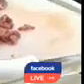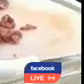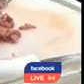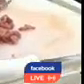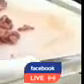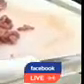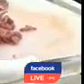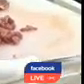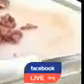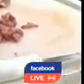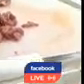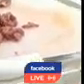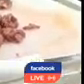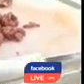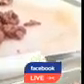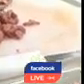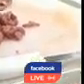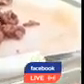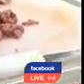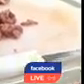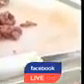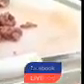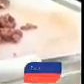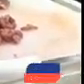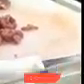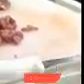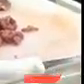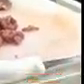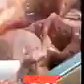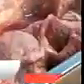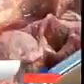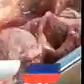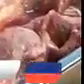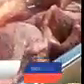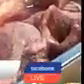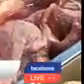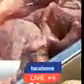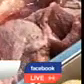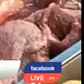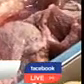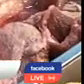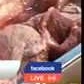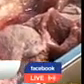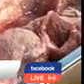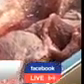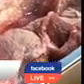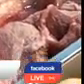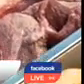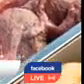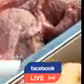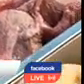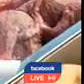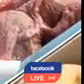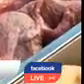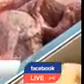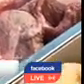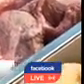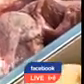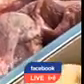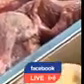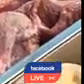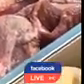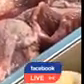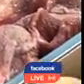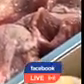Muchos salvadoreños ya no tienen carne de res y pollo en su dieta debido al alto costo de la canasta básica. En minutos los detalles que se revelan